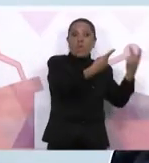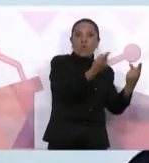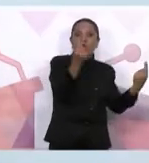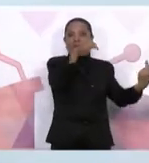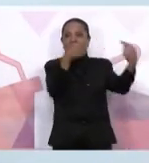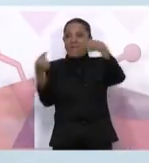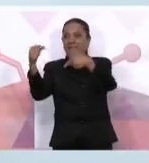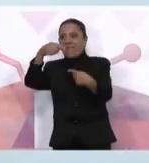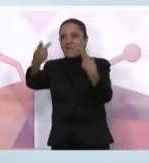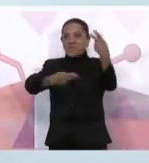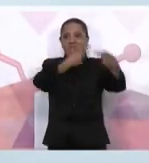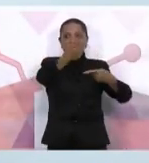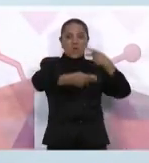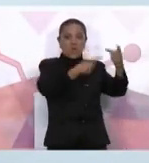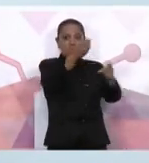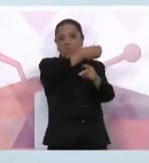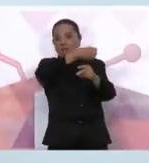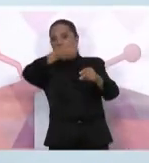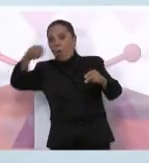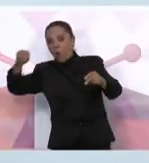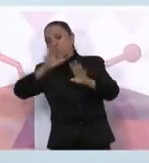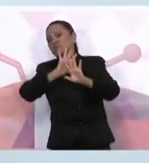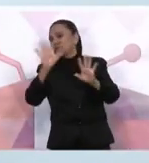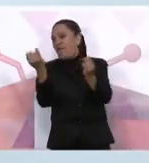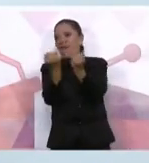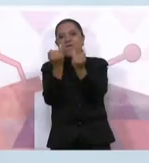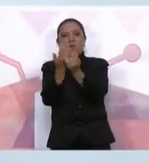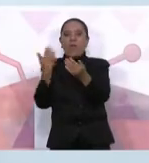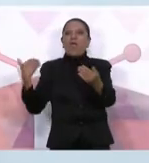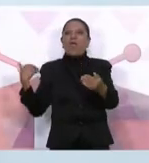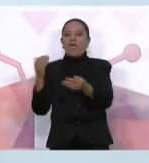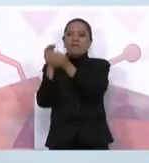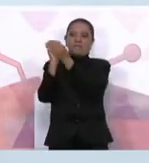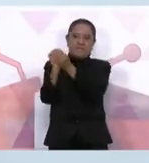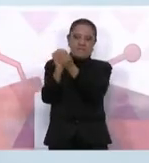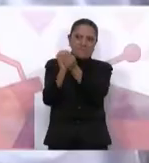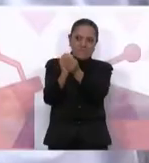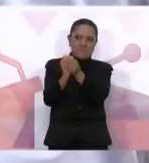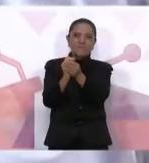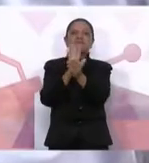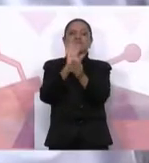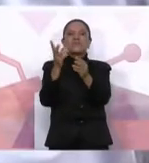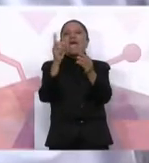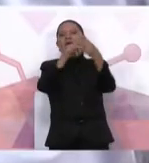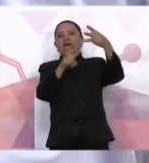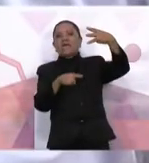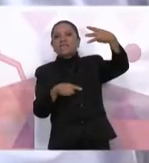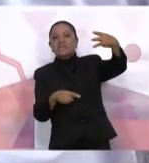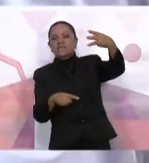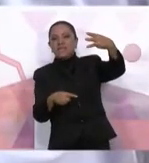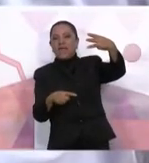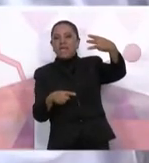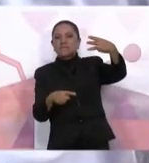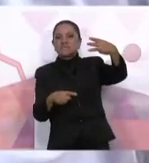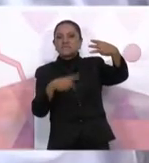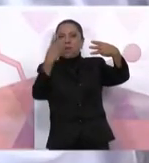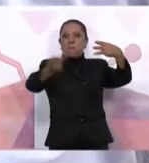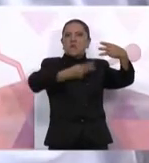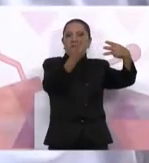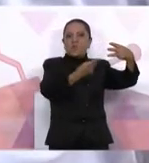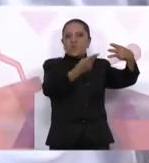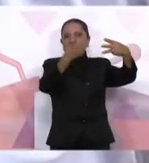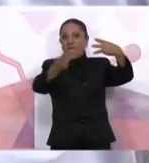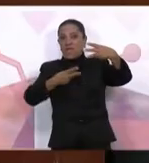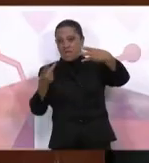preguntas fue ya previamente sorteado serán tres rondas de preguntas entre candidatos en las cuales no se repetirá